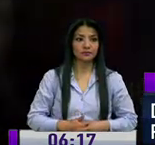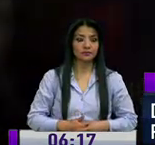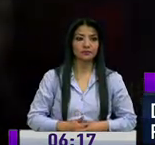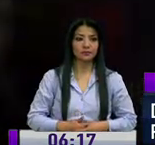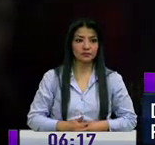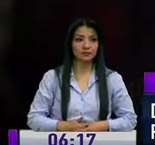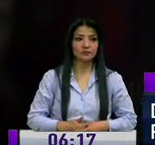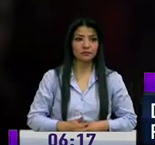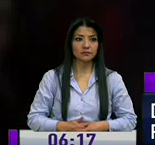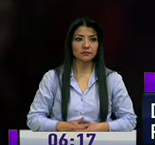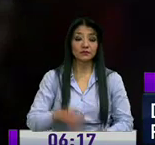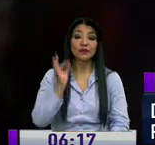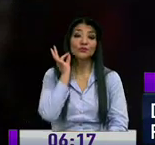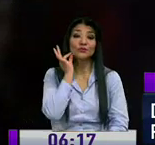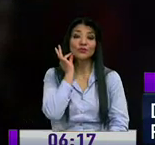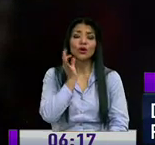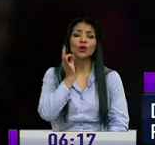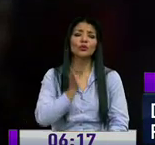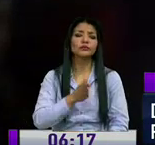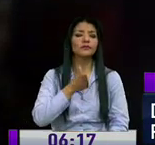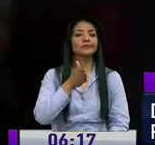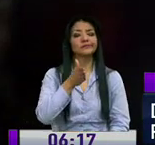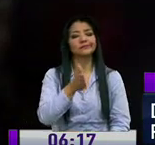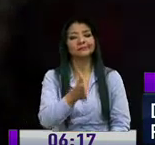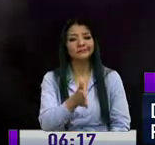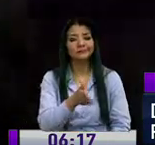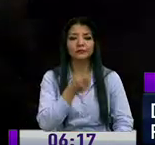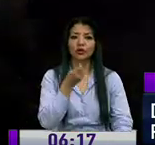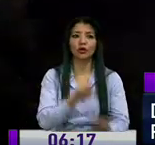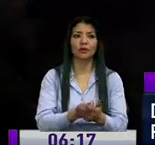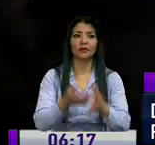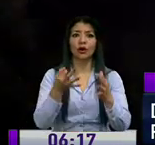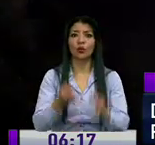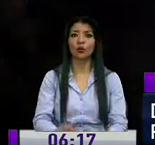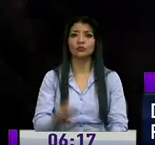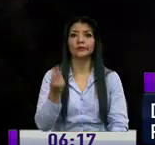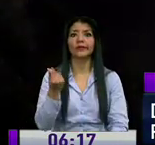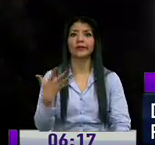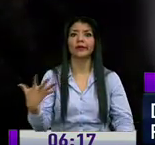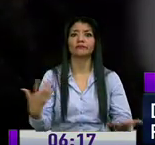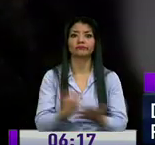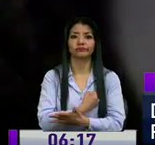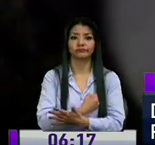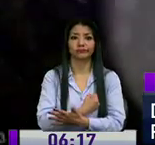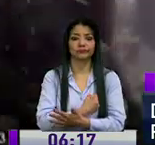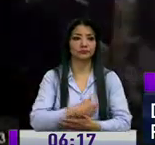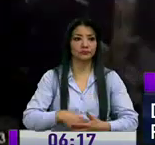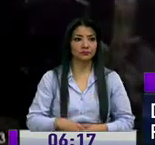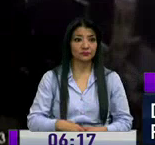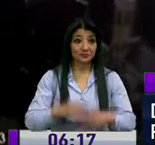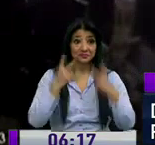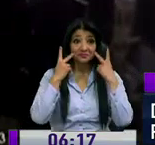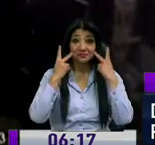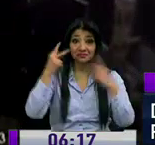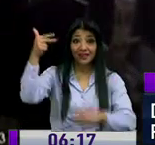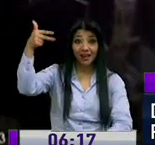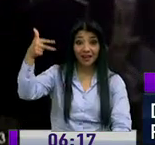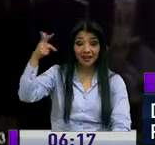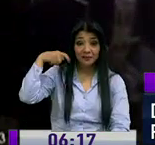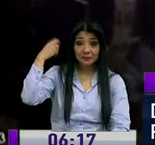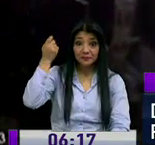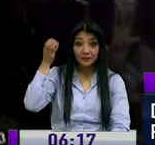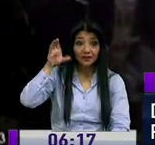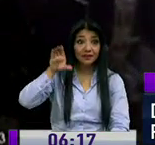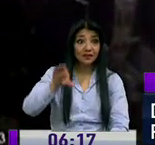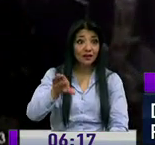Hasta una señora que llegó a realizar algunas compras, se le llevaron los dólares que tenía en las manos. En las imágenes se observa que los pillos